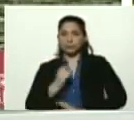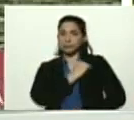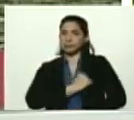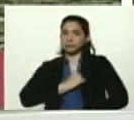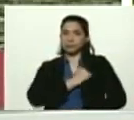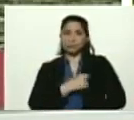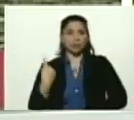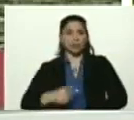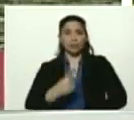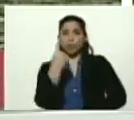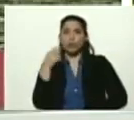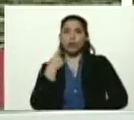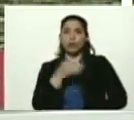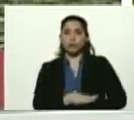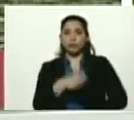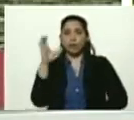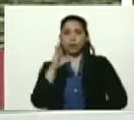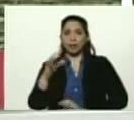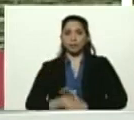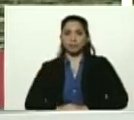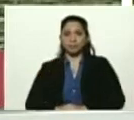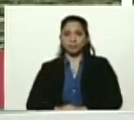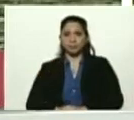Lamentablemente tenemos un fallecido en Caracas.